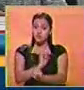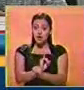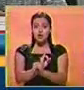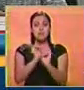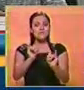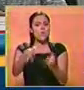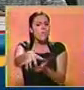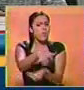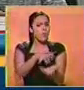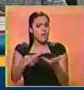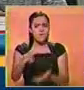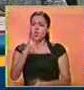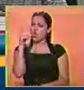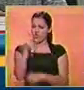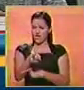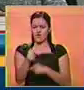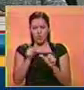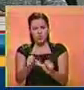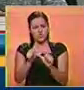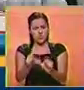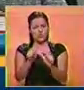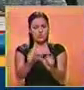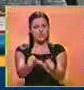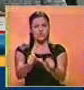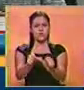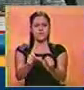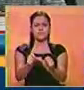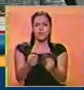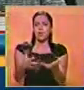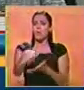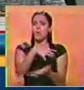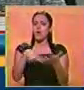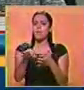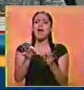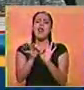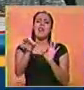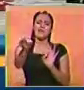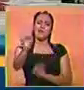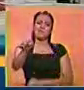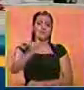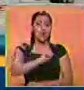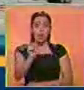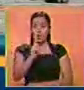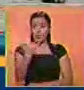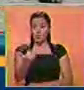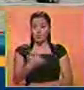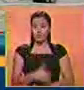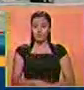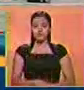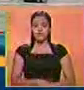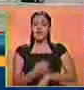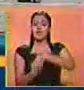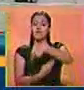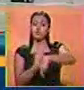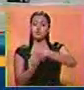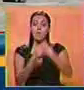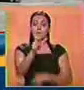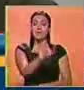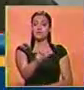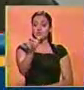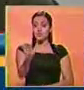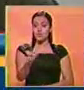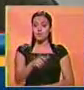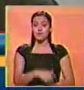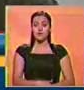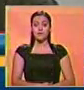esta crisis y no deberían seguir avanzando como si fuese un problema lejano. Eso de la revolución ciudadana, de la